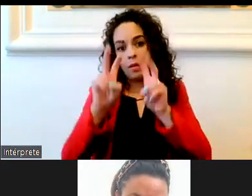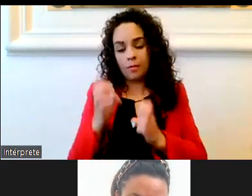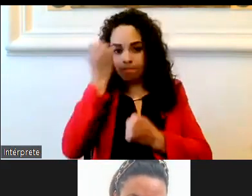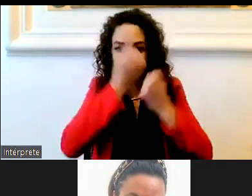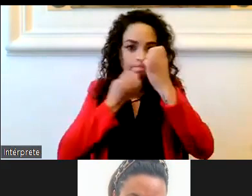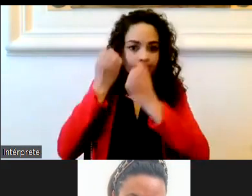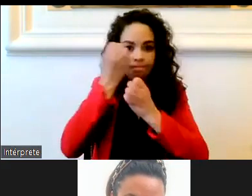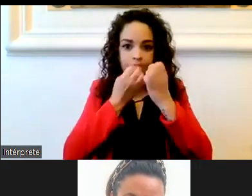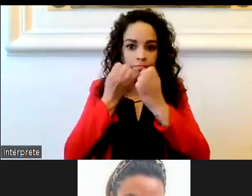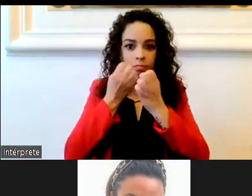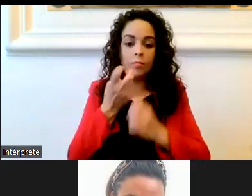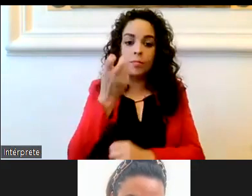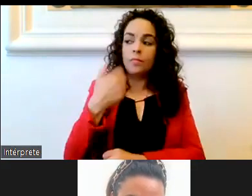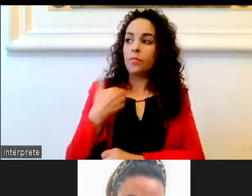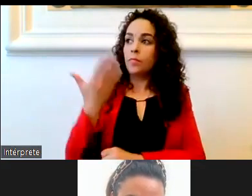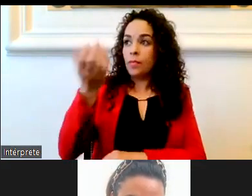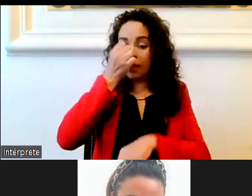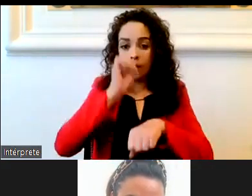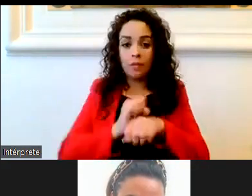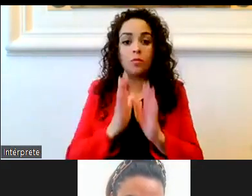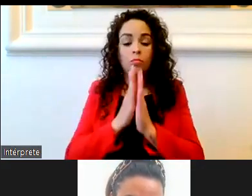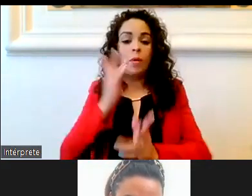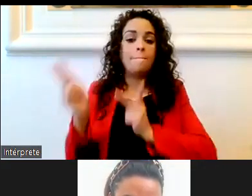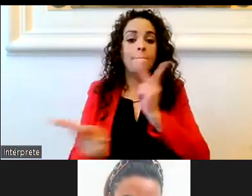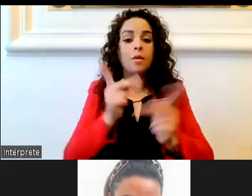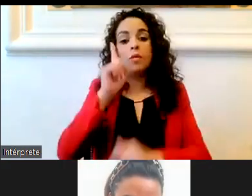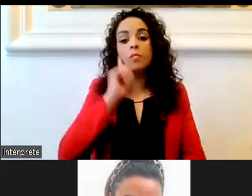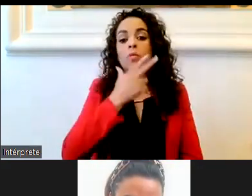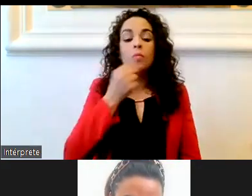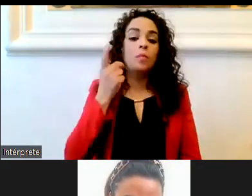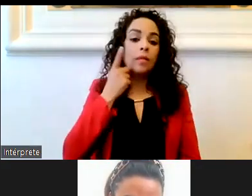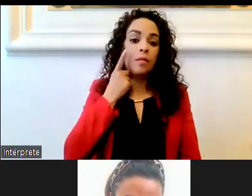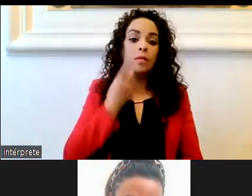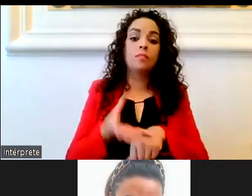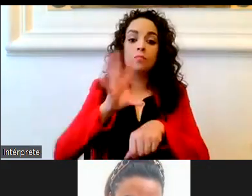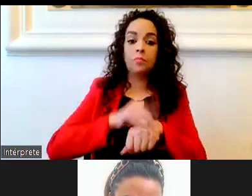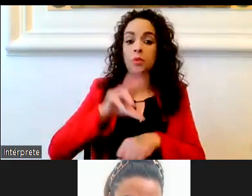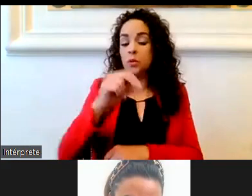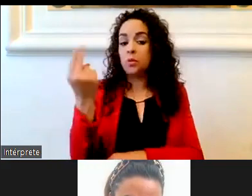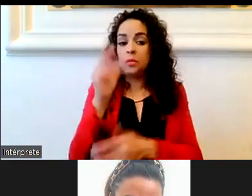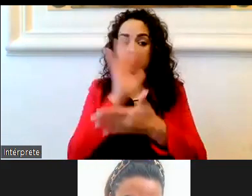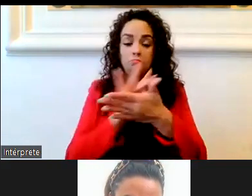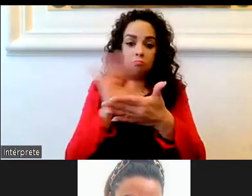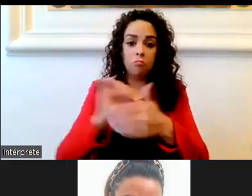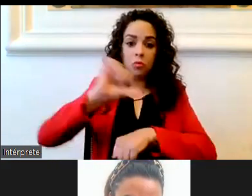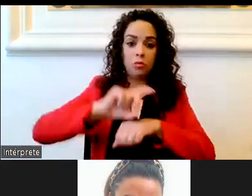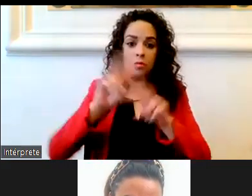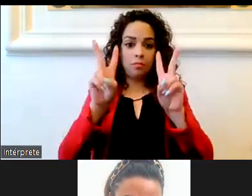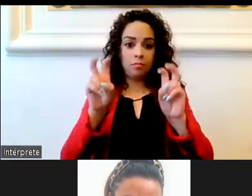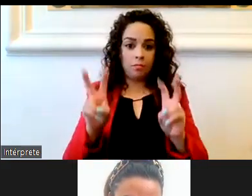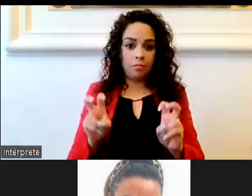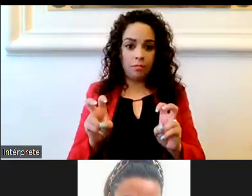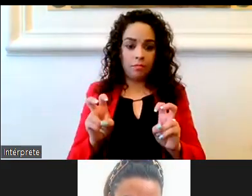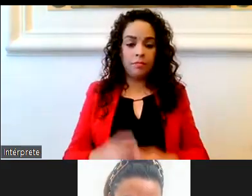que solicito a la secretaría preguntar a las y los diputados presentes si es de dispensarse la lectura del orden del día y aprobarla en un mismo